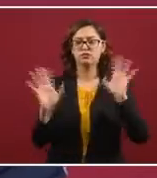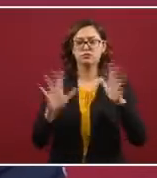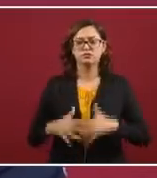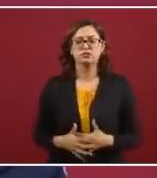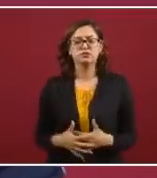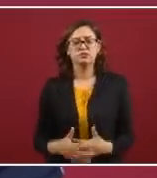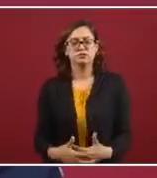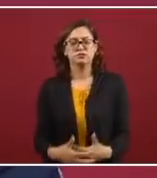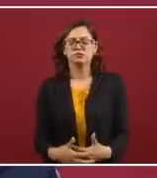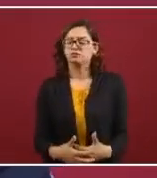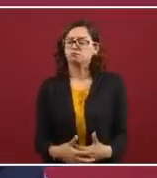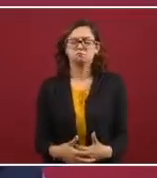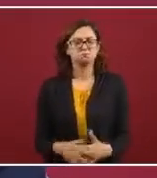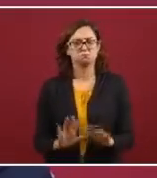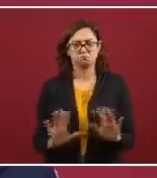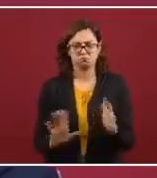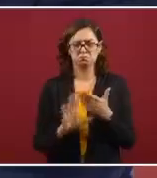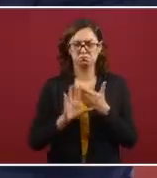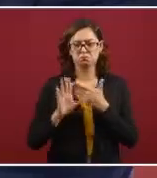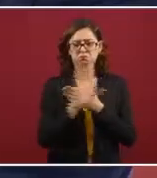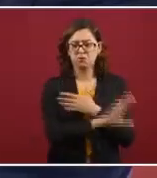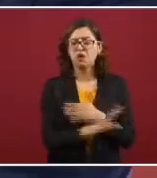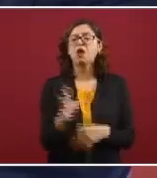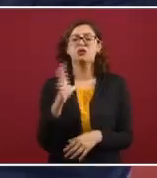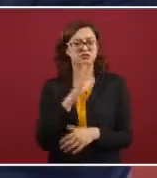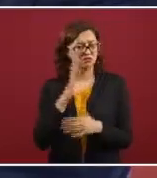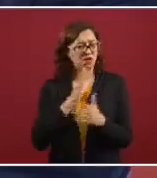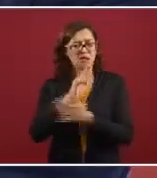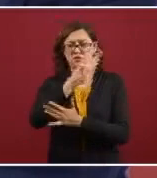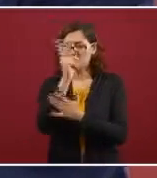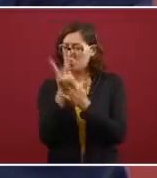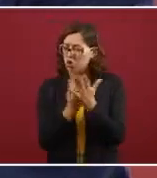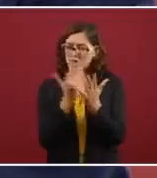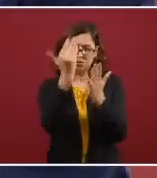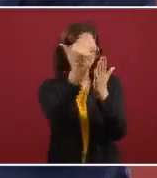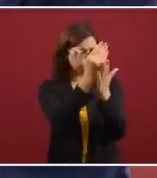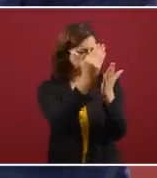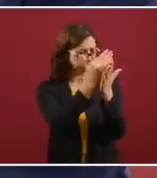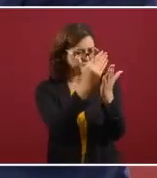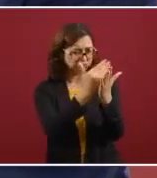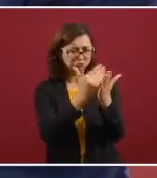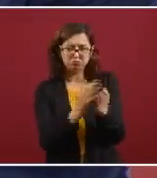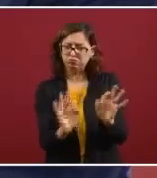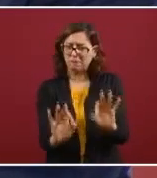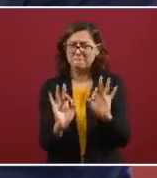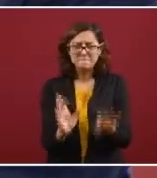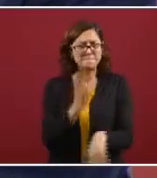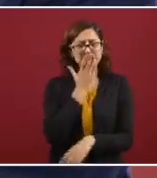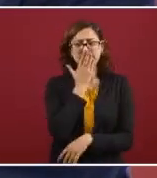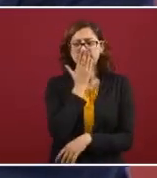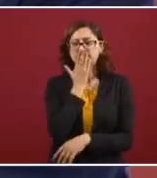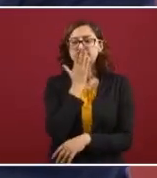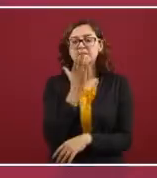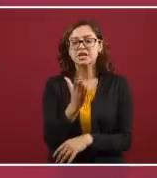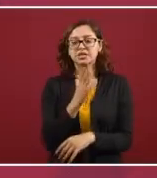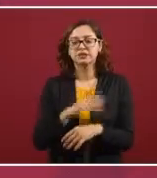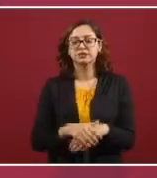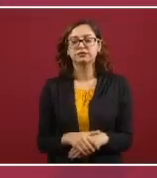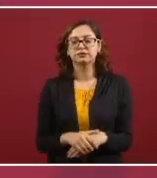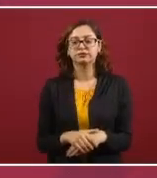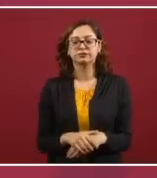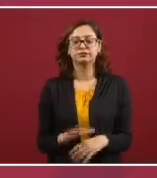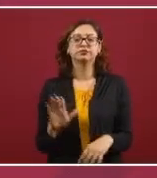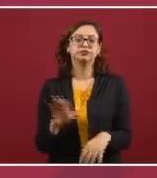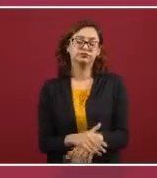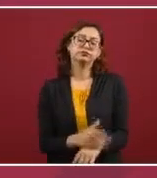Y muy bien desarrollado todo este programa. Por eso